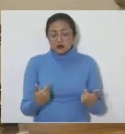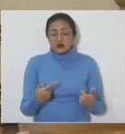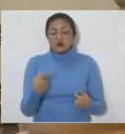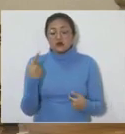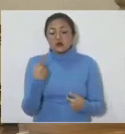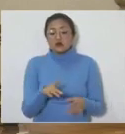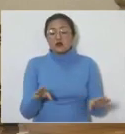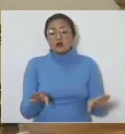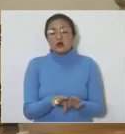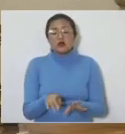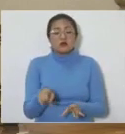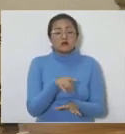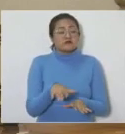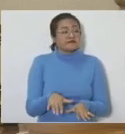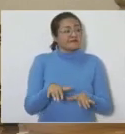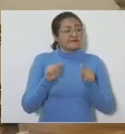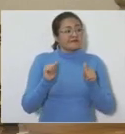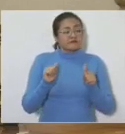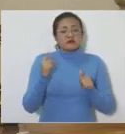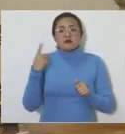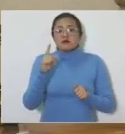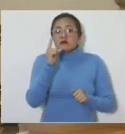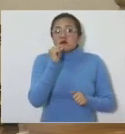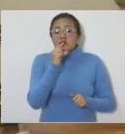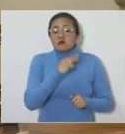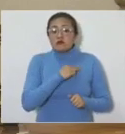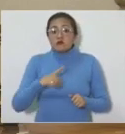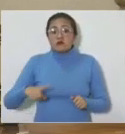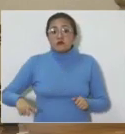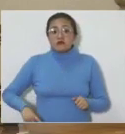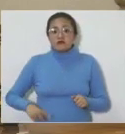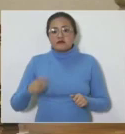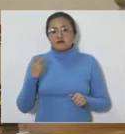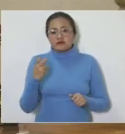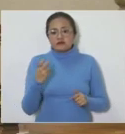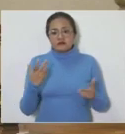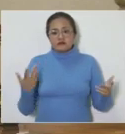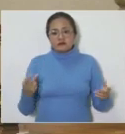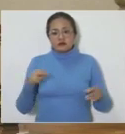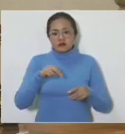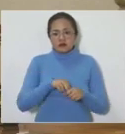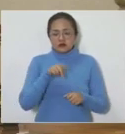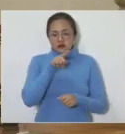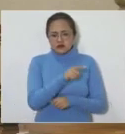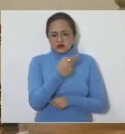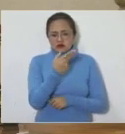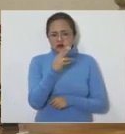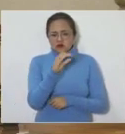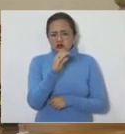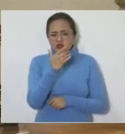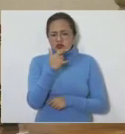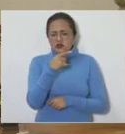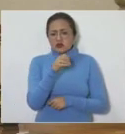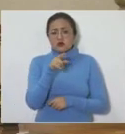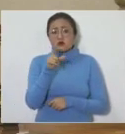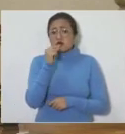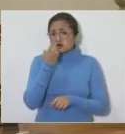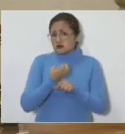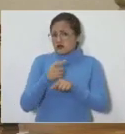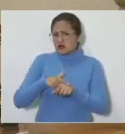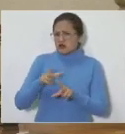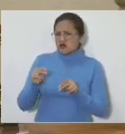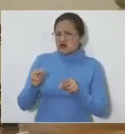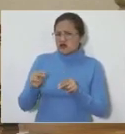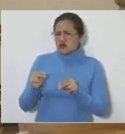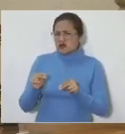conducta humisiva fue de la Policía Municipal de Huauchinango no de la policía estatal